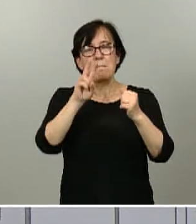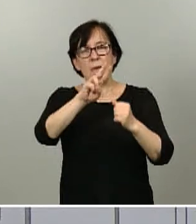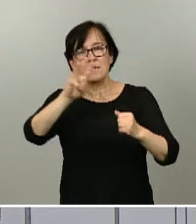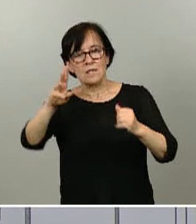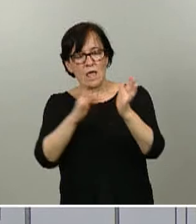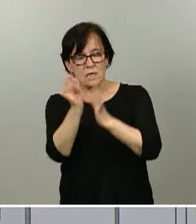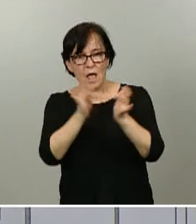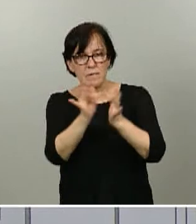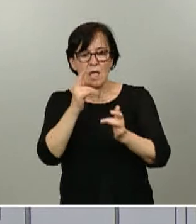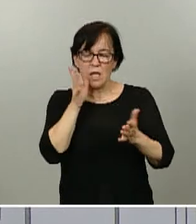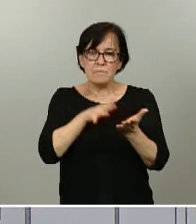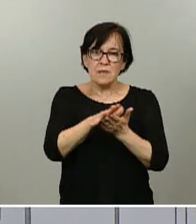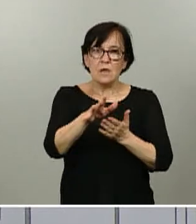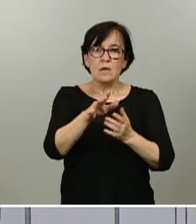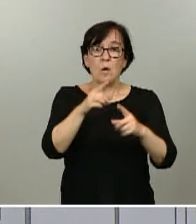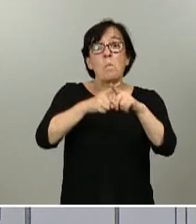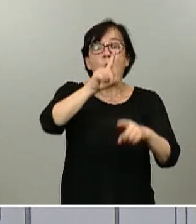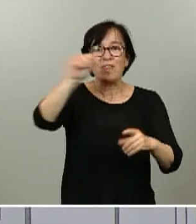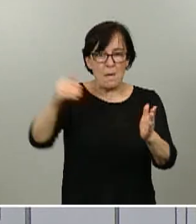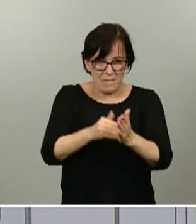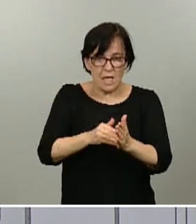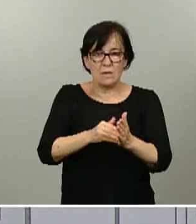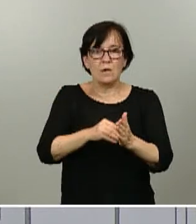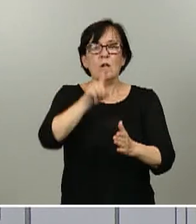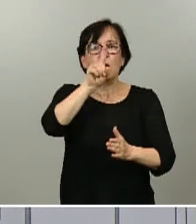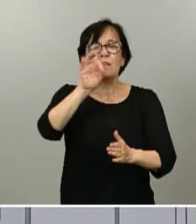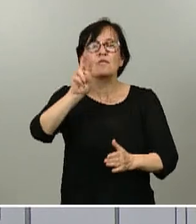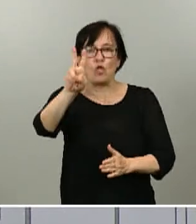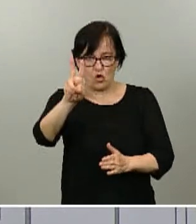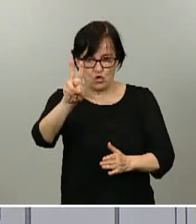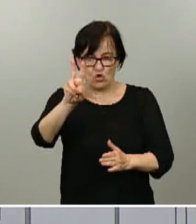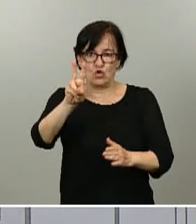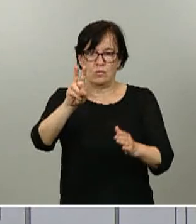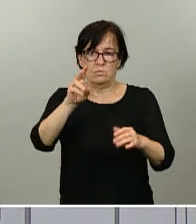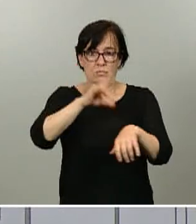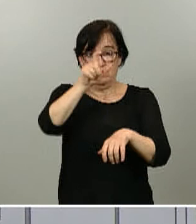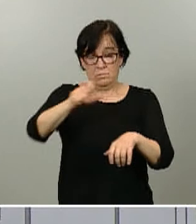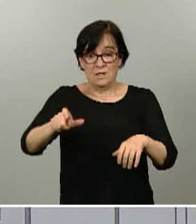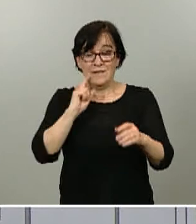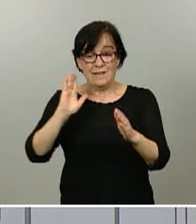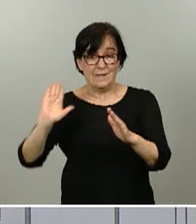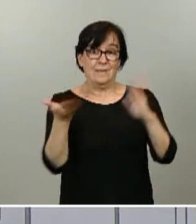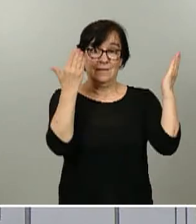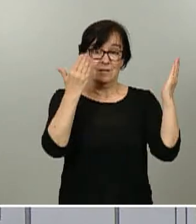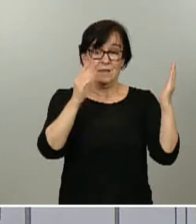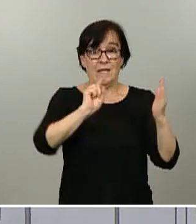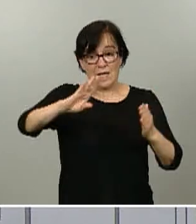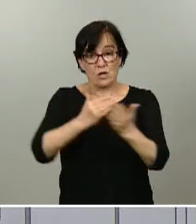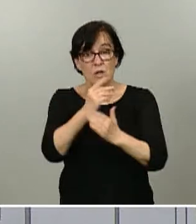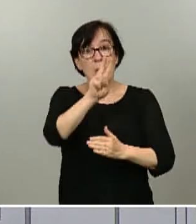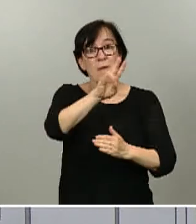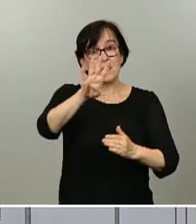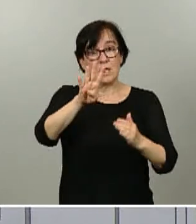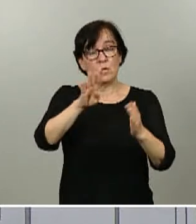incidencia por 100.000 era de 102 casos. En el siguiente periodo de 14 días, del 24 de abril al 7 de